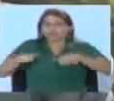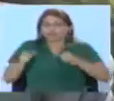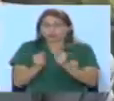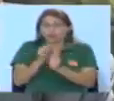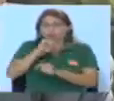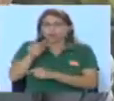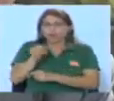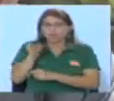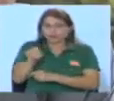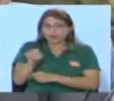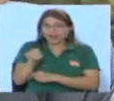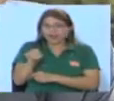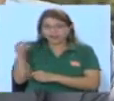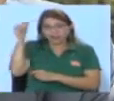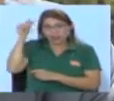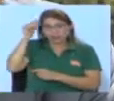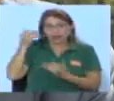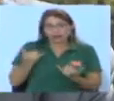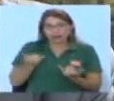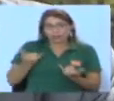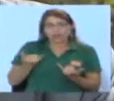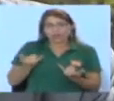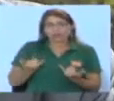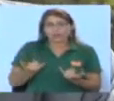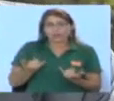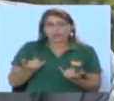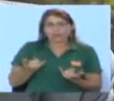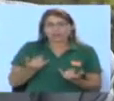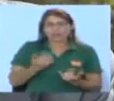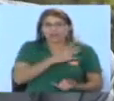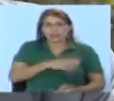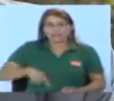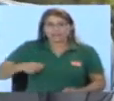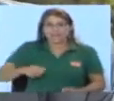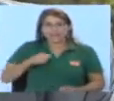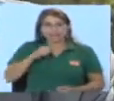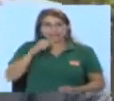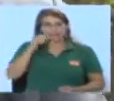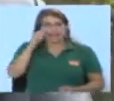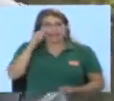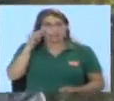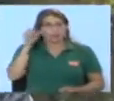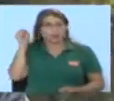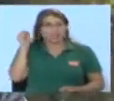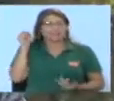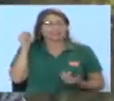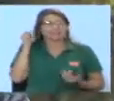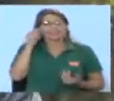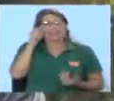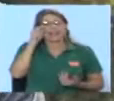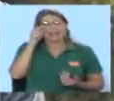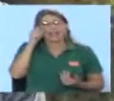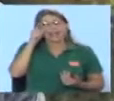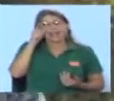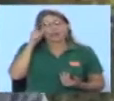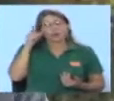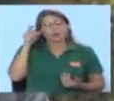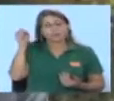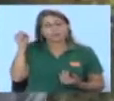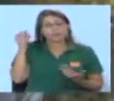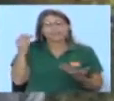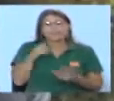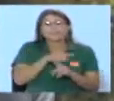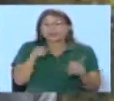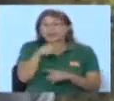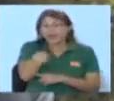gobierno actual del presidente Solís está apenas empezando, la administración Solís Rivera, sin embargo ellos son muy claros de que hay